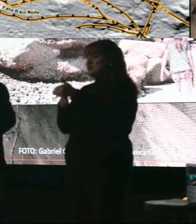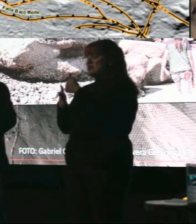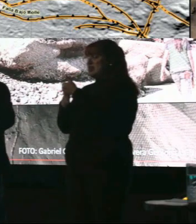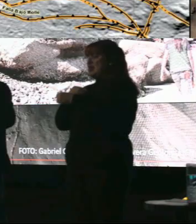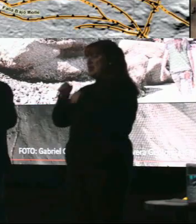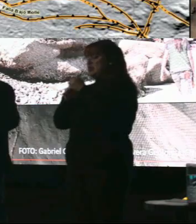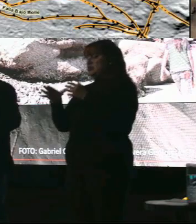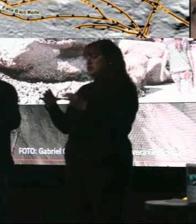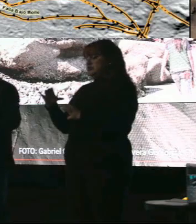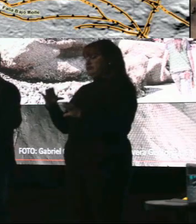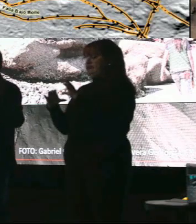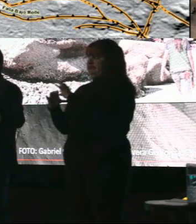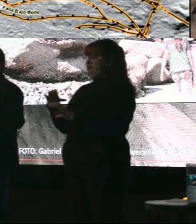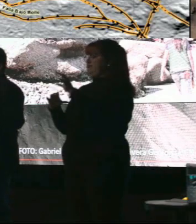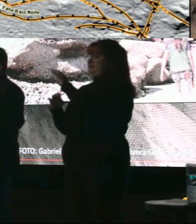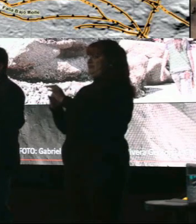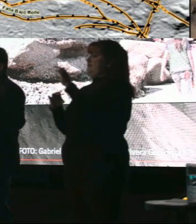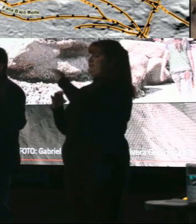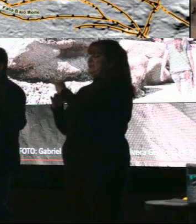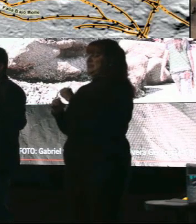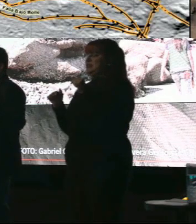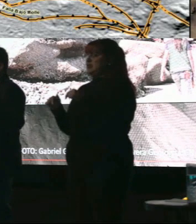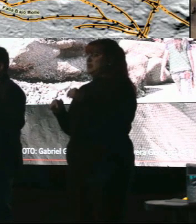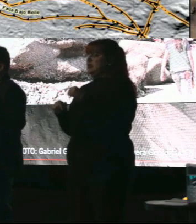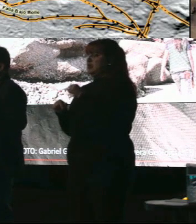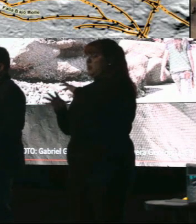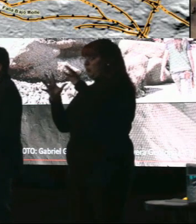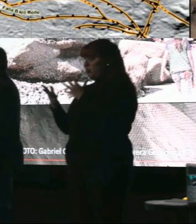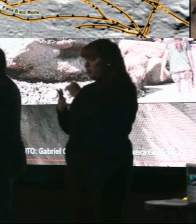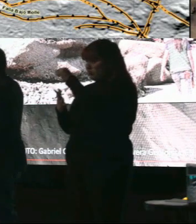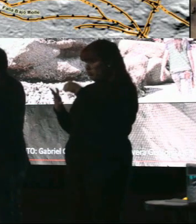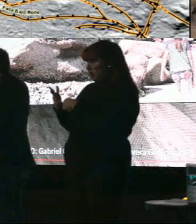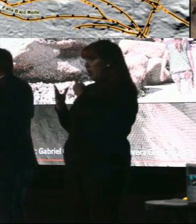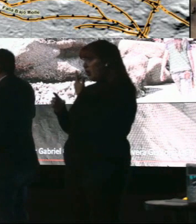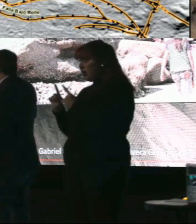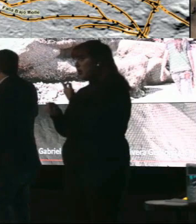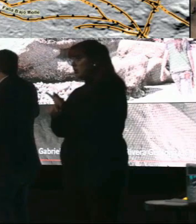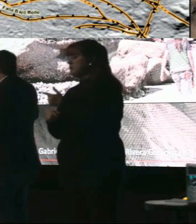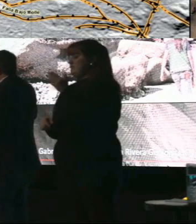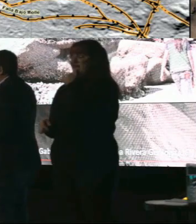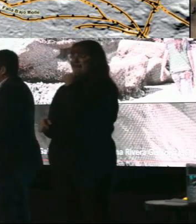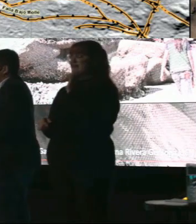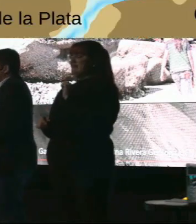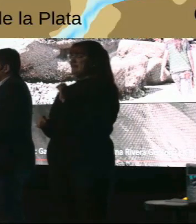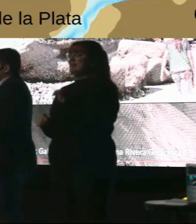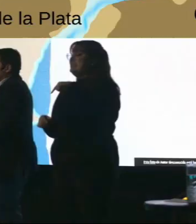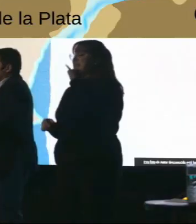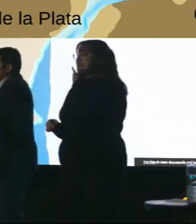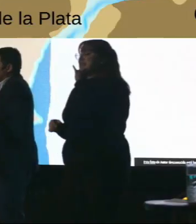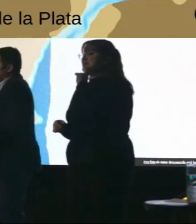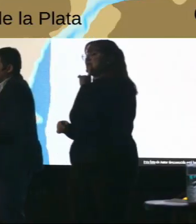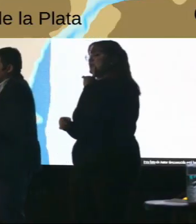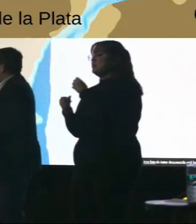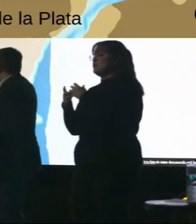años. Eso no pasa en ninguna parte del mundo casi. De hecho, puntualmente Iquique es un campo tectónico,